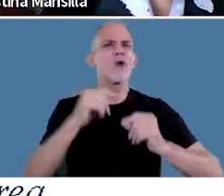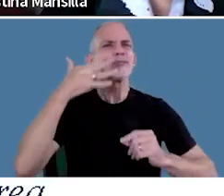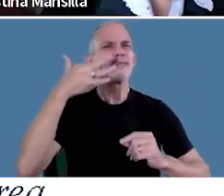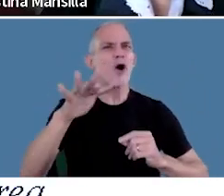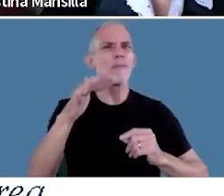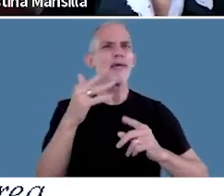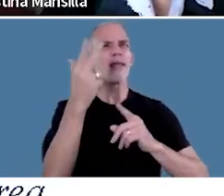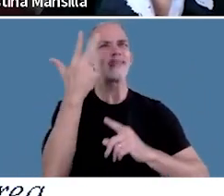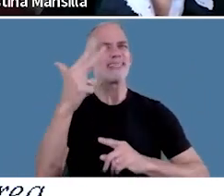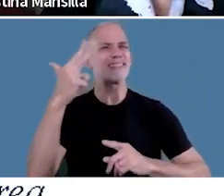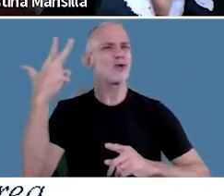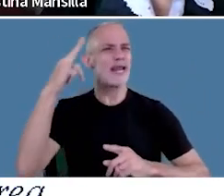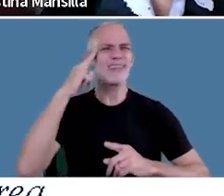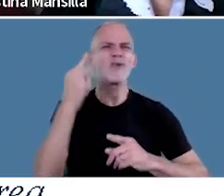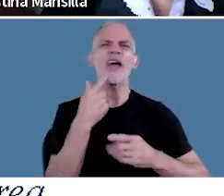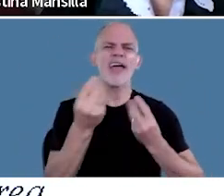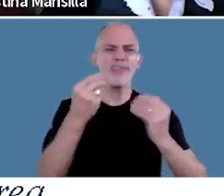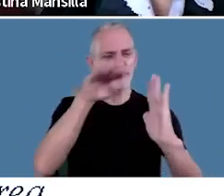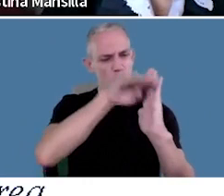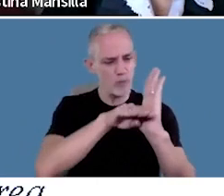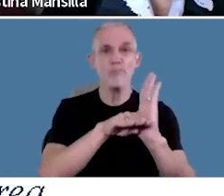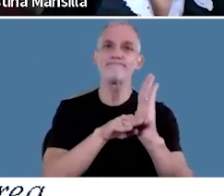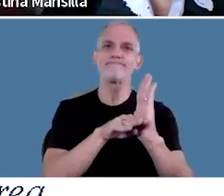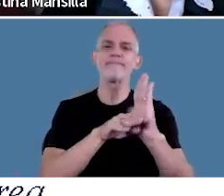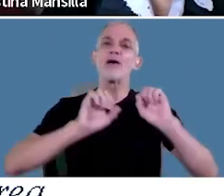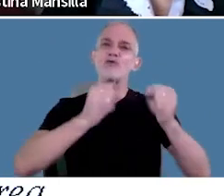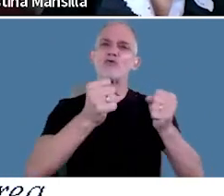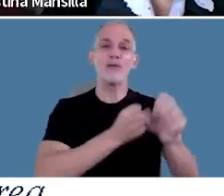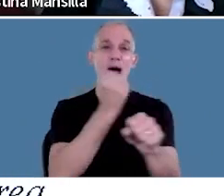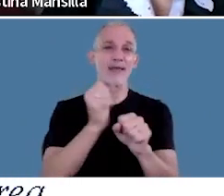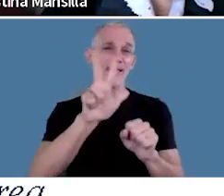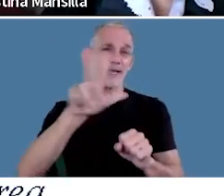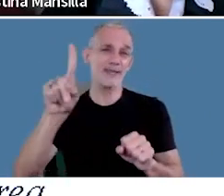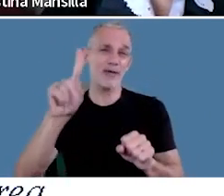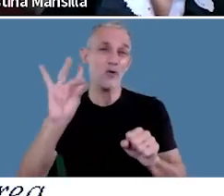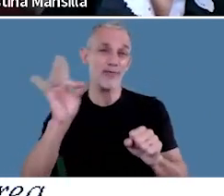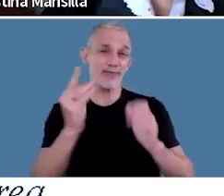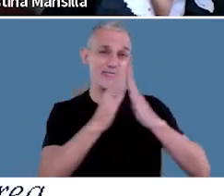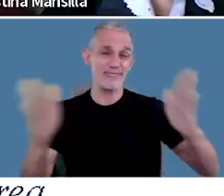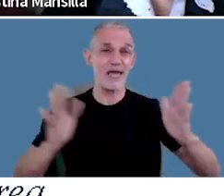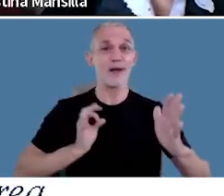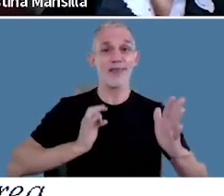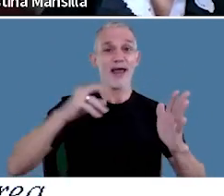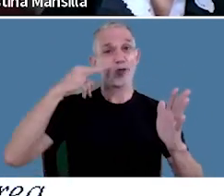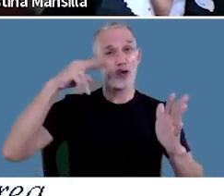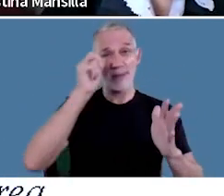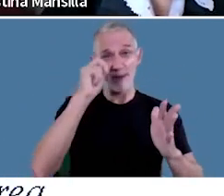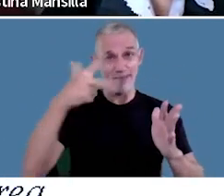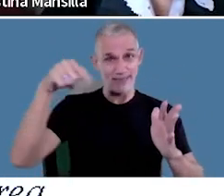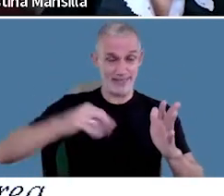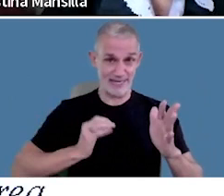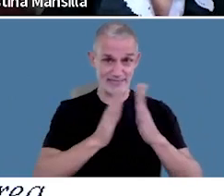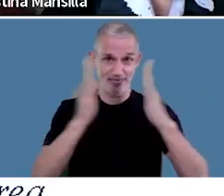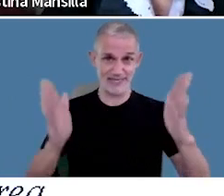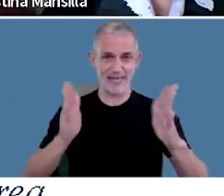5339? Que se va a suspender hasta el 31 de diciembre del año 2023